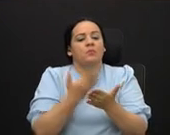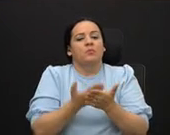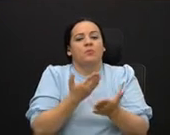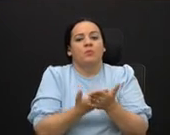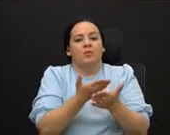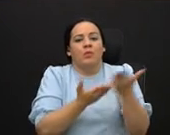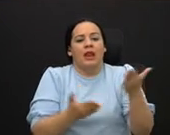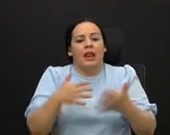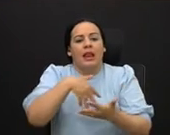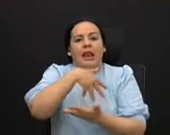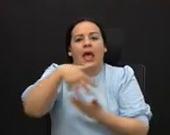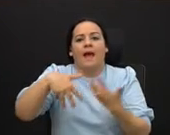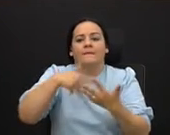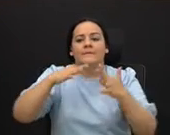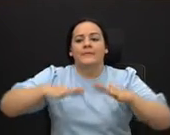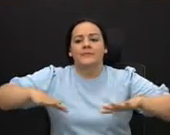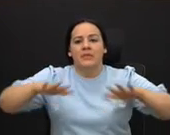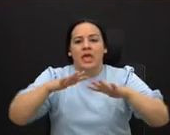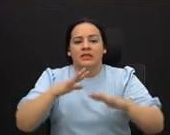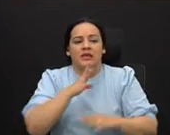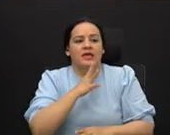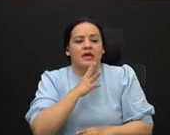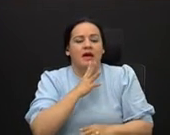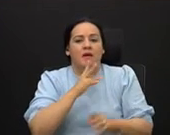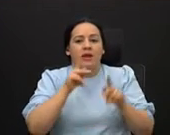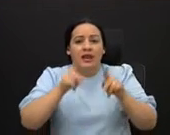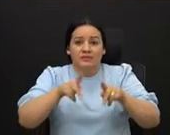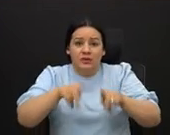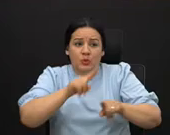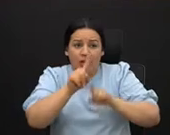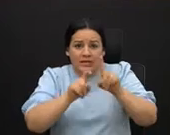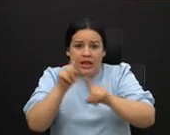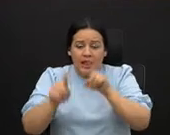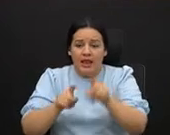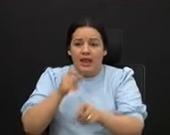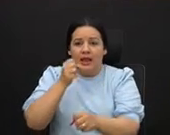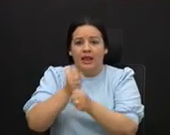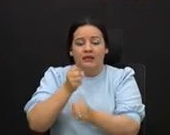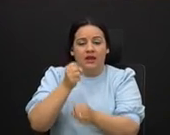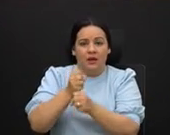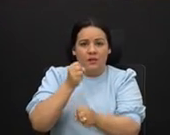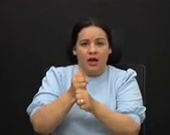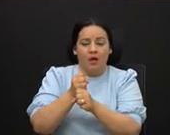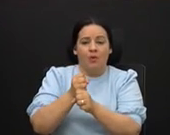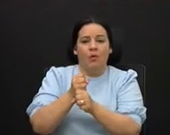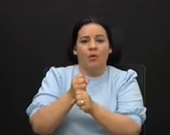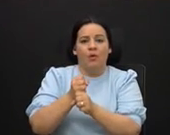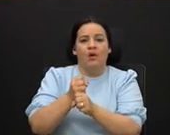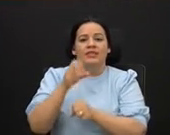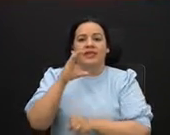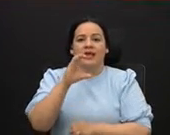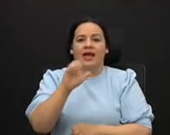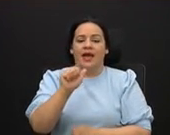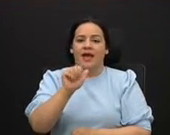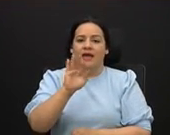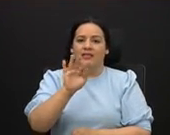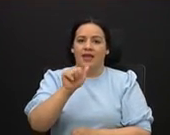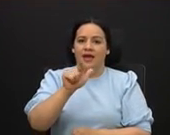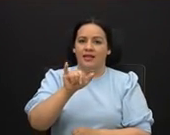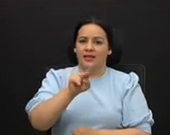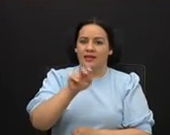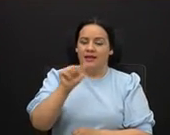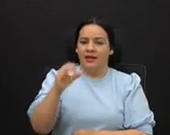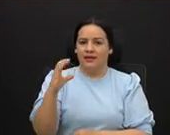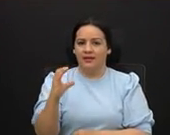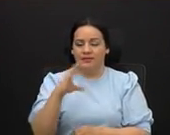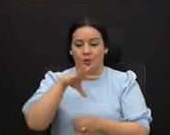se refieren los comparecientes durante la gestión de doña Catalina Crespo. Según consta